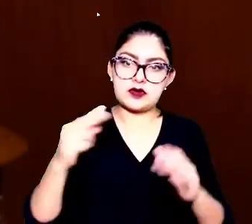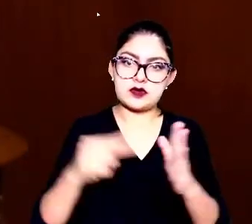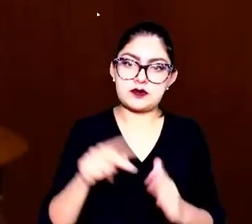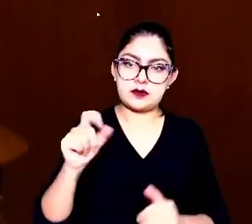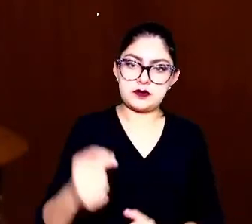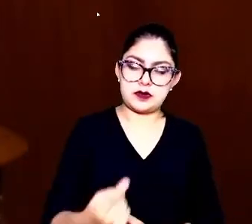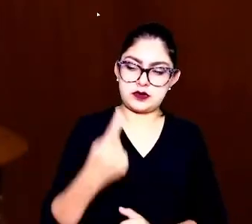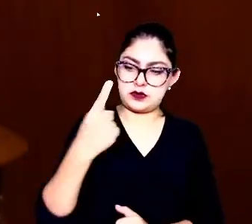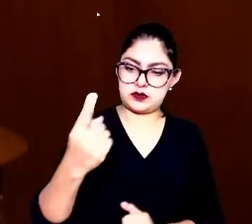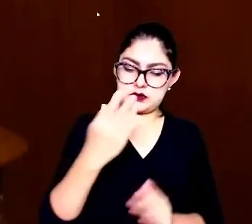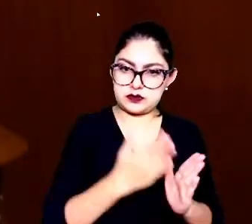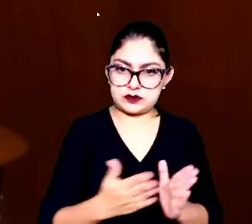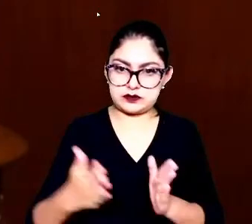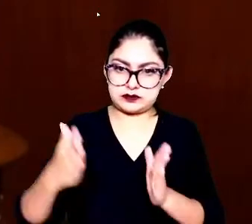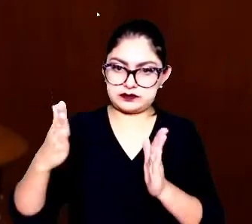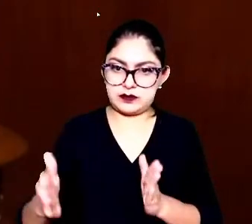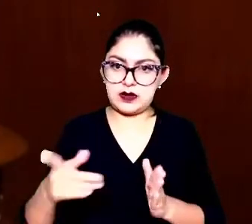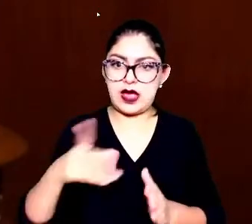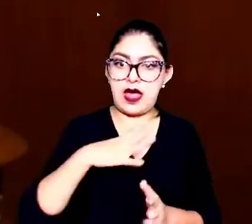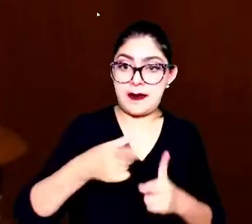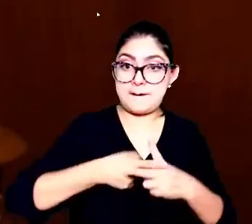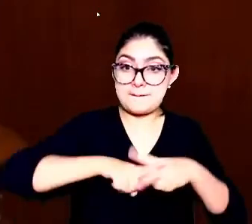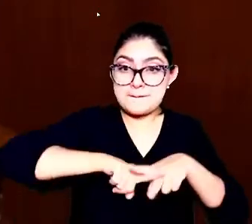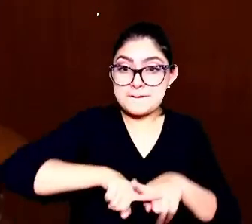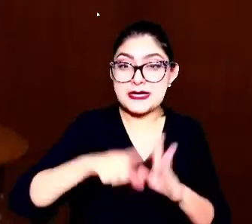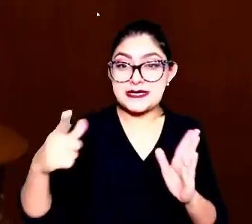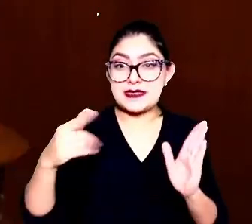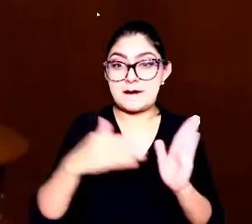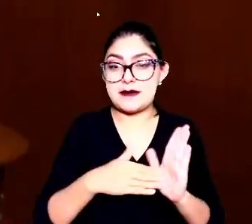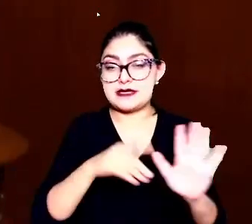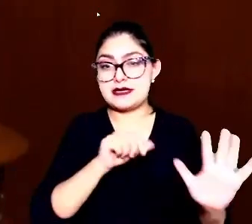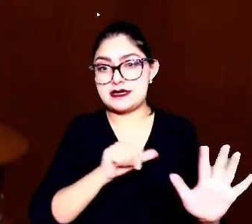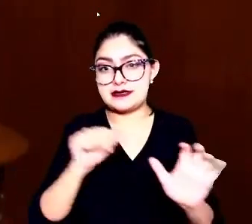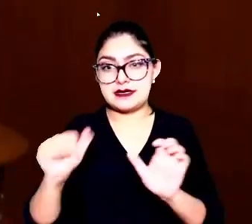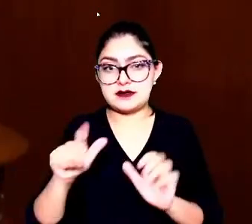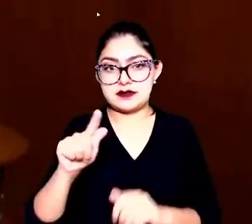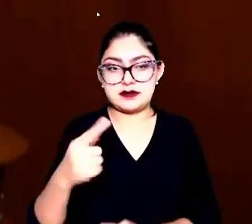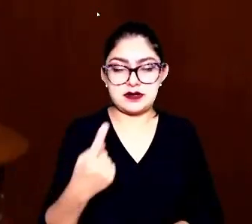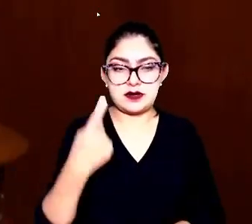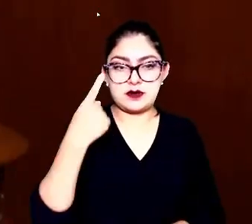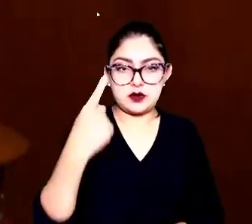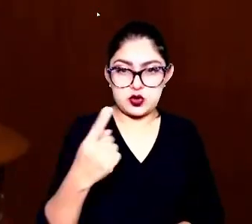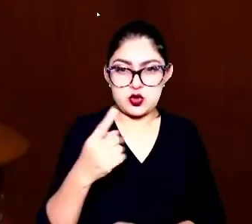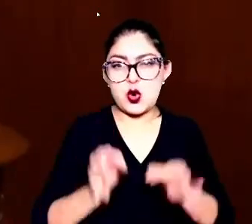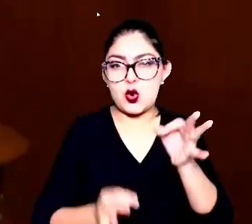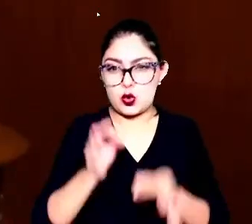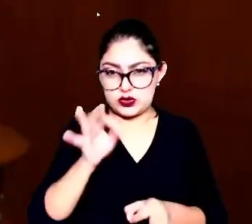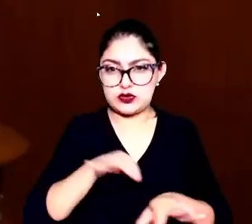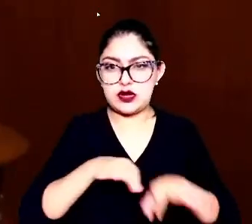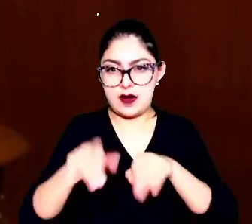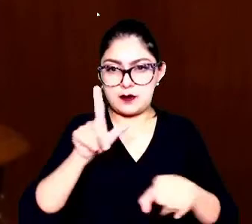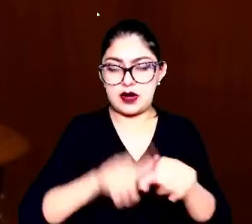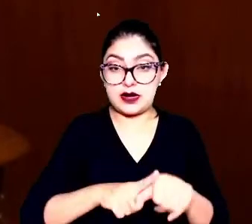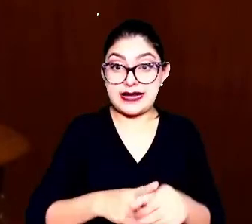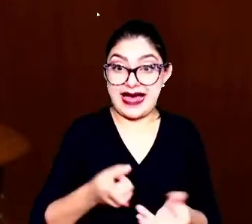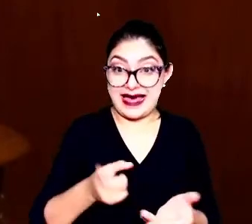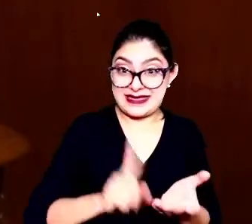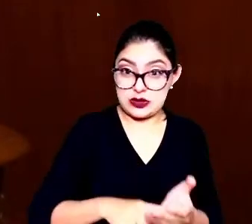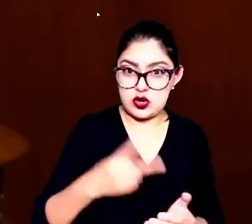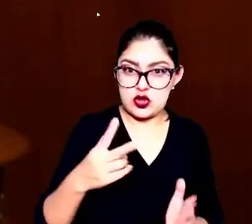iniciaron 7.671 juicio laborales de los cuales 2000 corresponden a la región